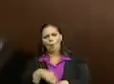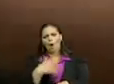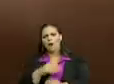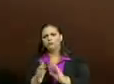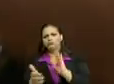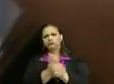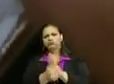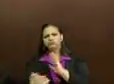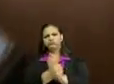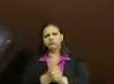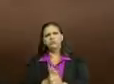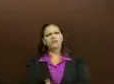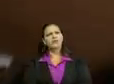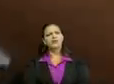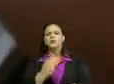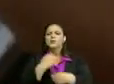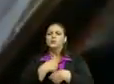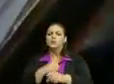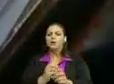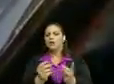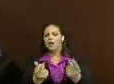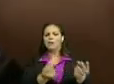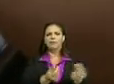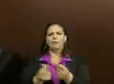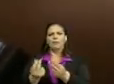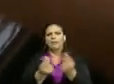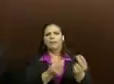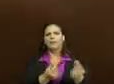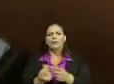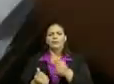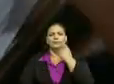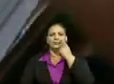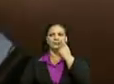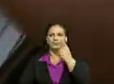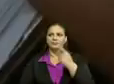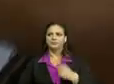una habilidad que impresiona.